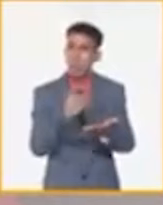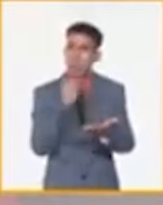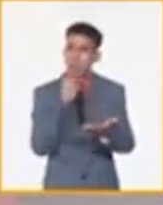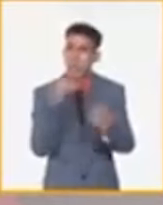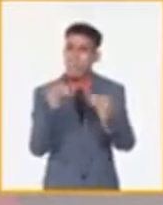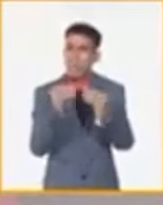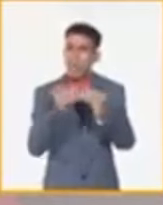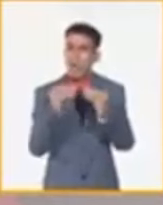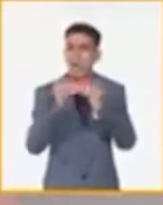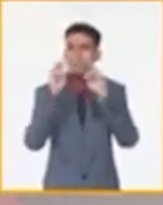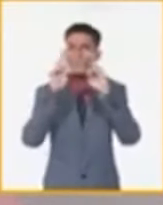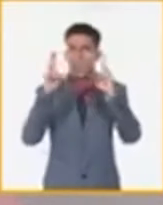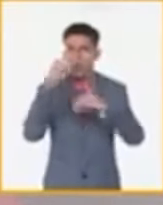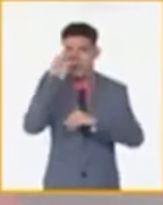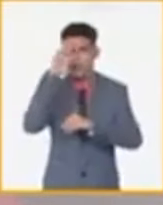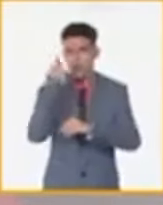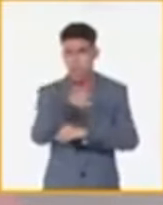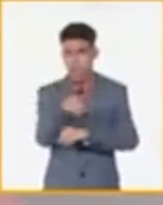de Cuba não conhe